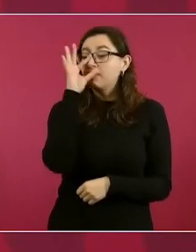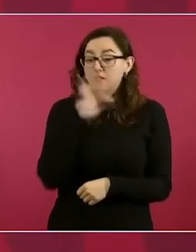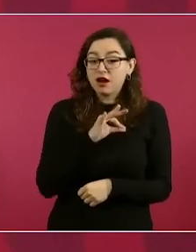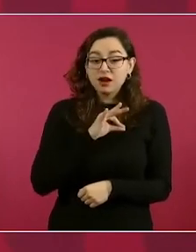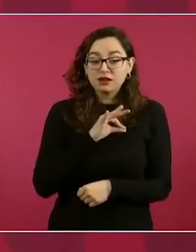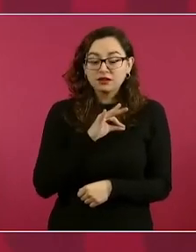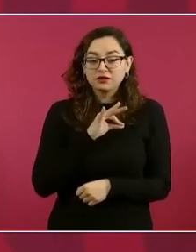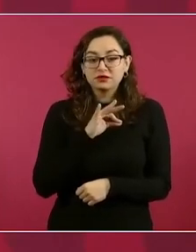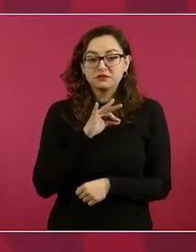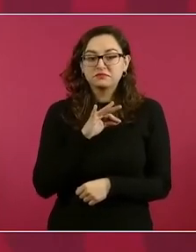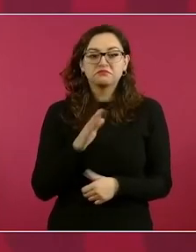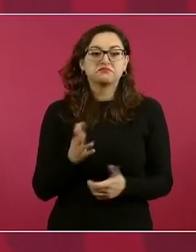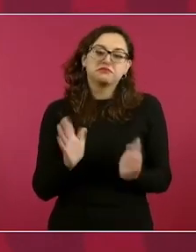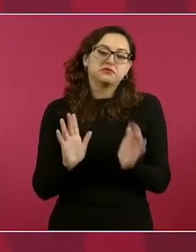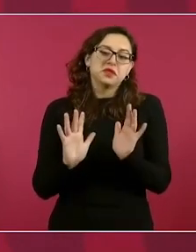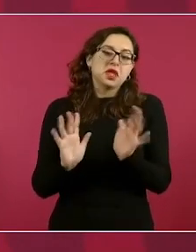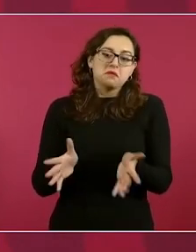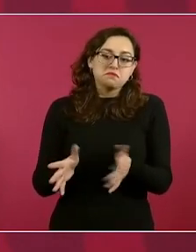los expedientes